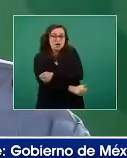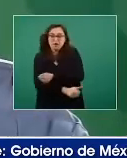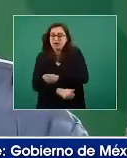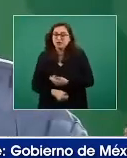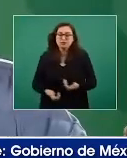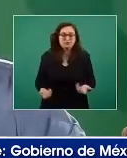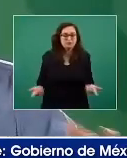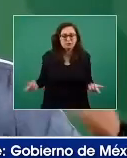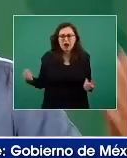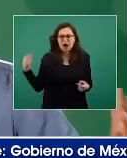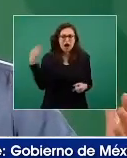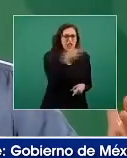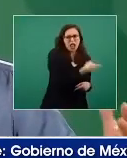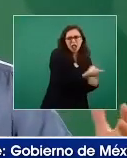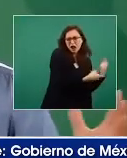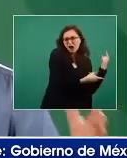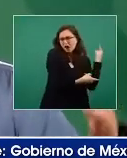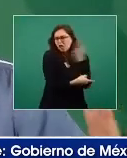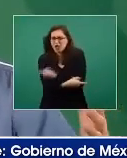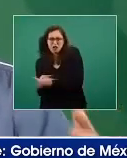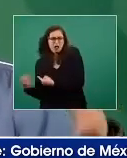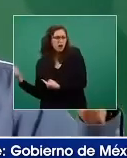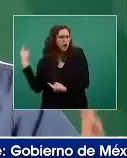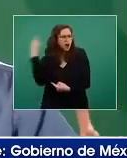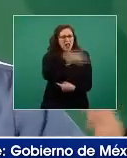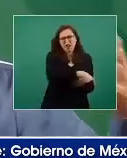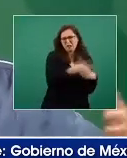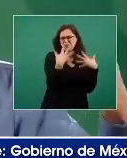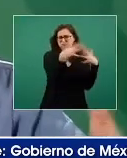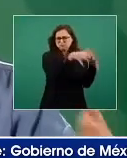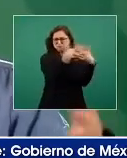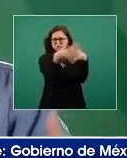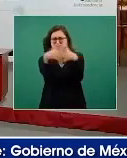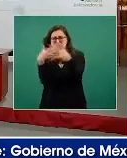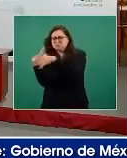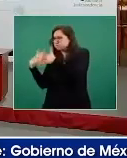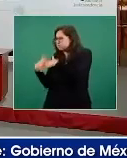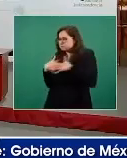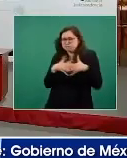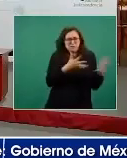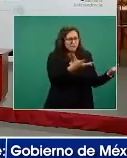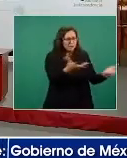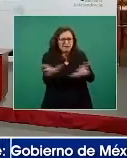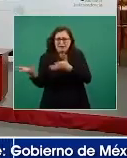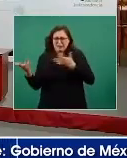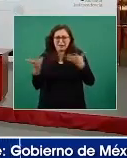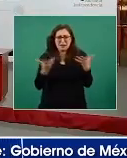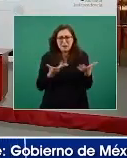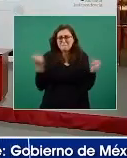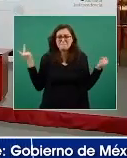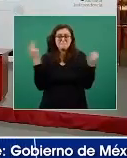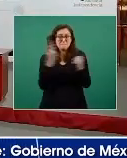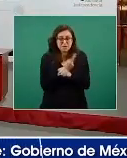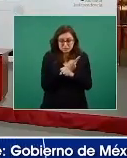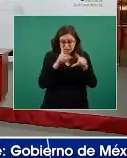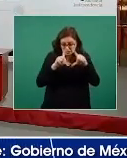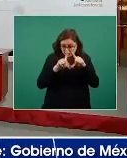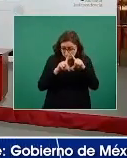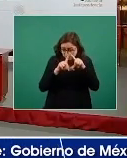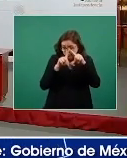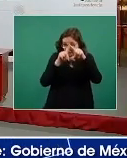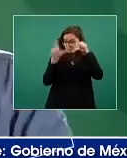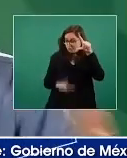va por la suya y no estamos hablando de una estrategia de estado del estado nacional que se llama estados unidos mexicanos